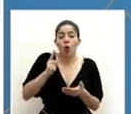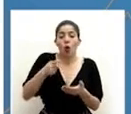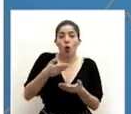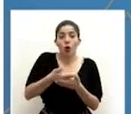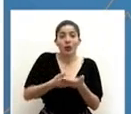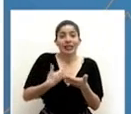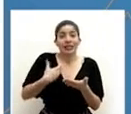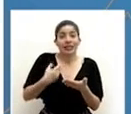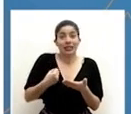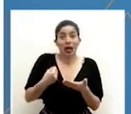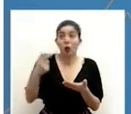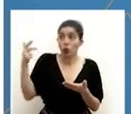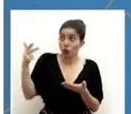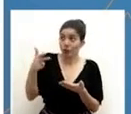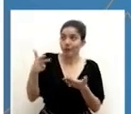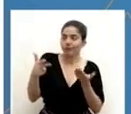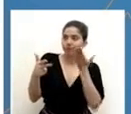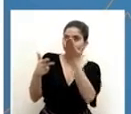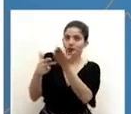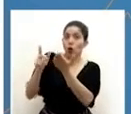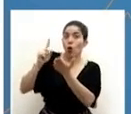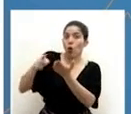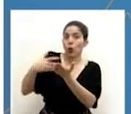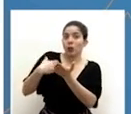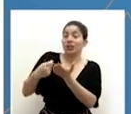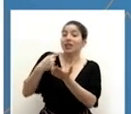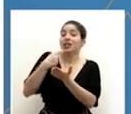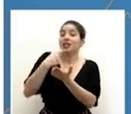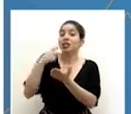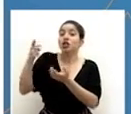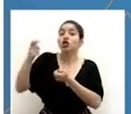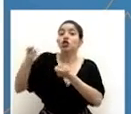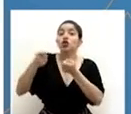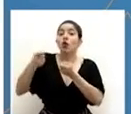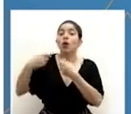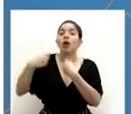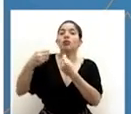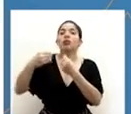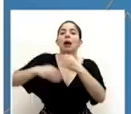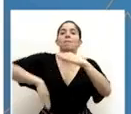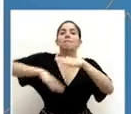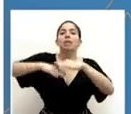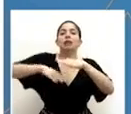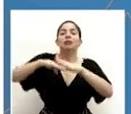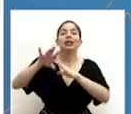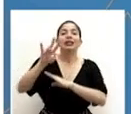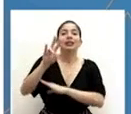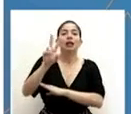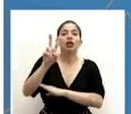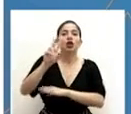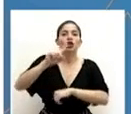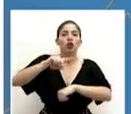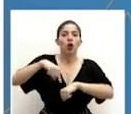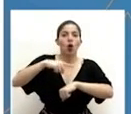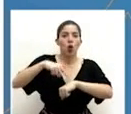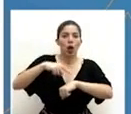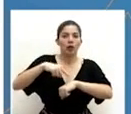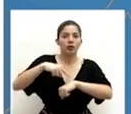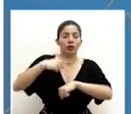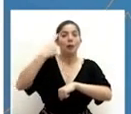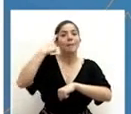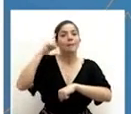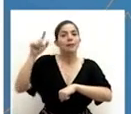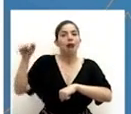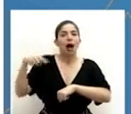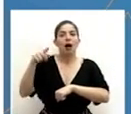orden sanitaria que indica que el transportista tiene hasta 72 horas para hacer la